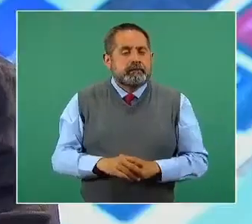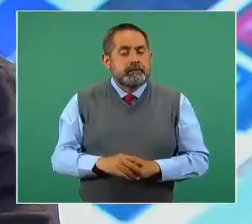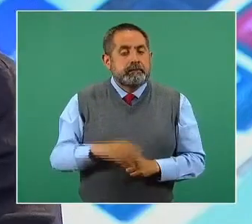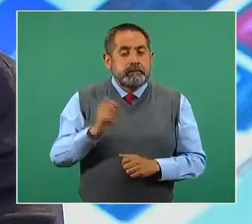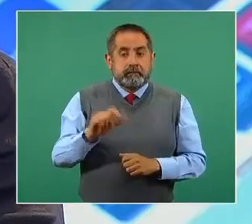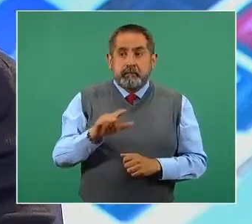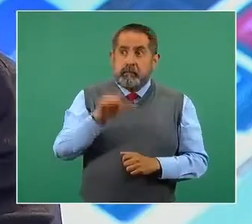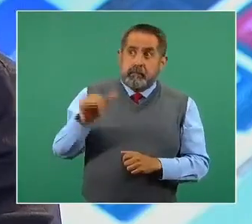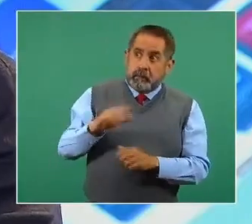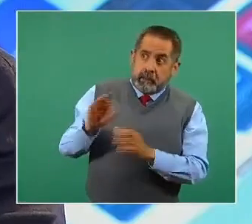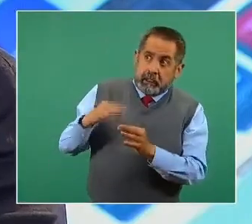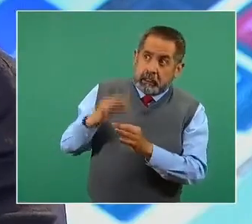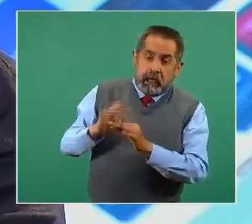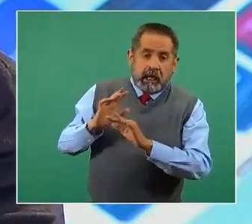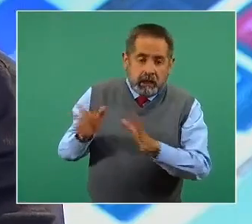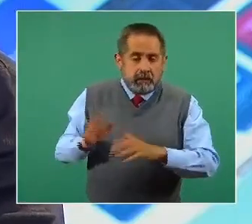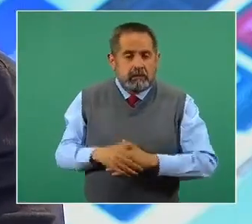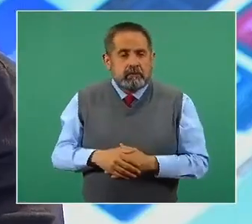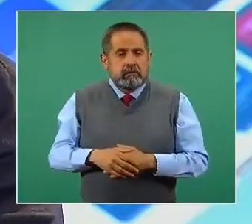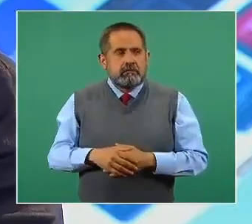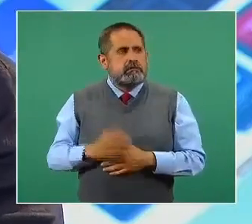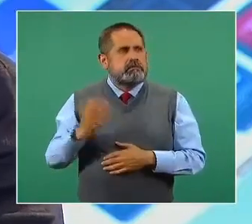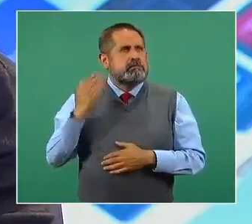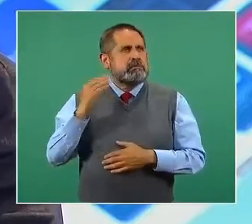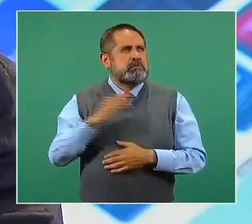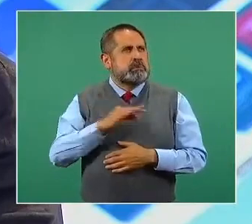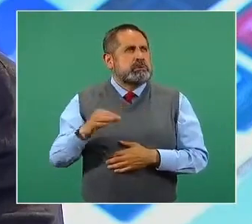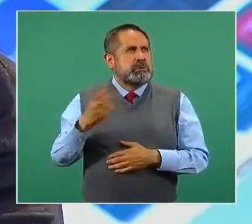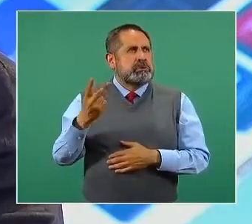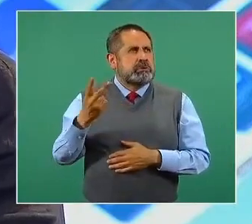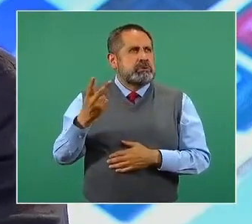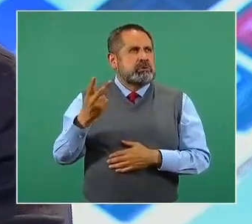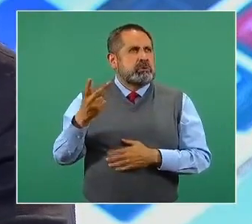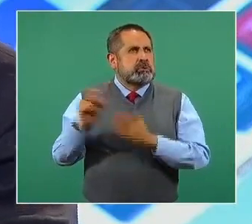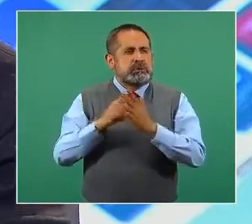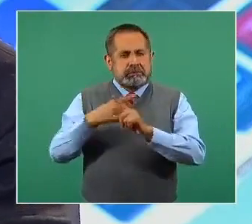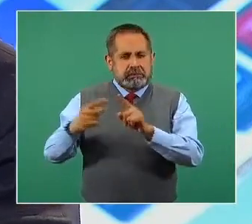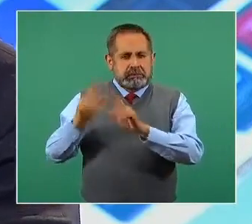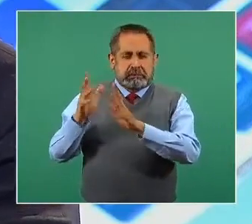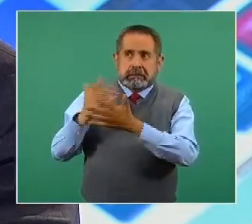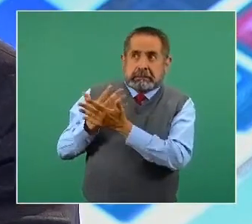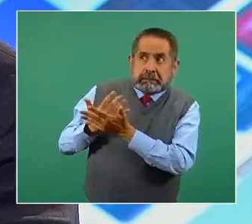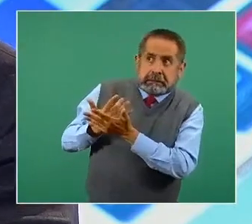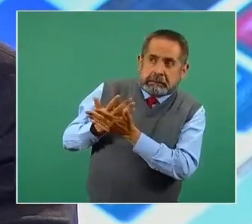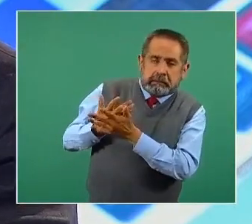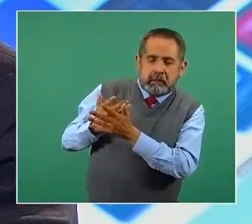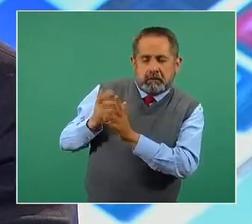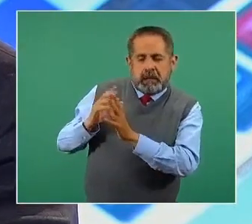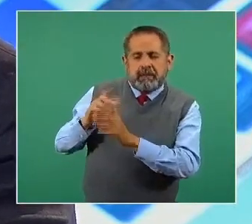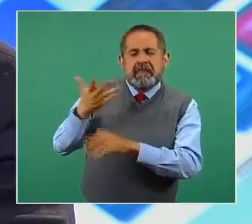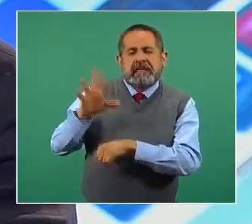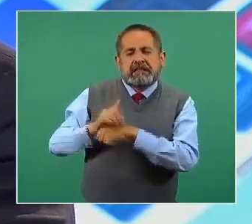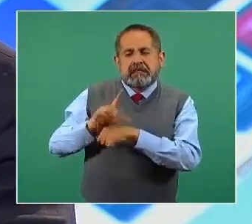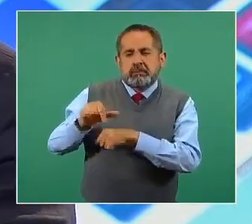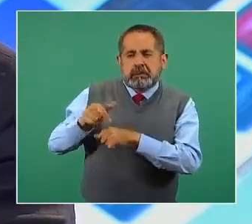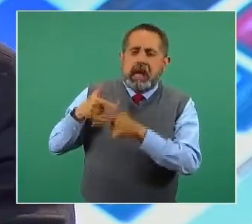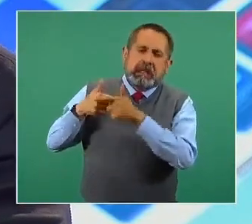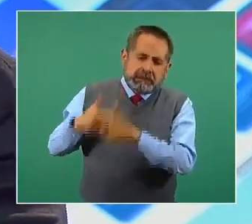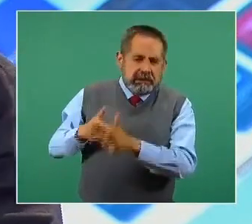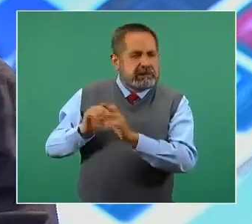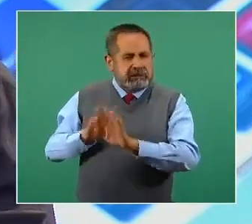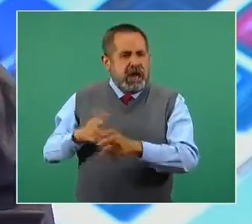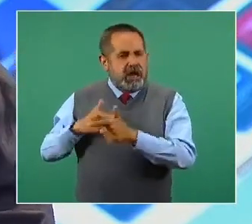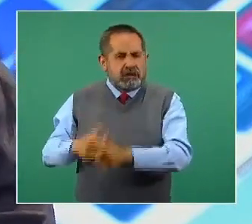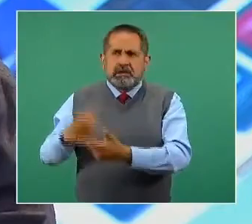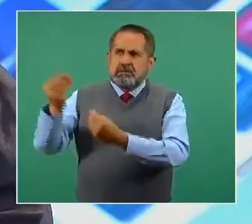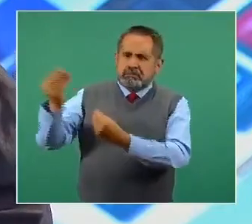Y después de que eso ocurrió, eso fue hace cerca de 2 meses y medio, casi 3, hemos seguido recibiendo